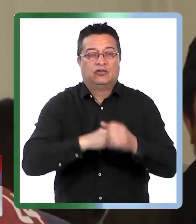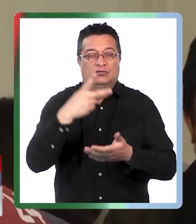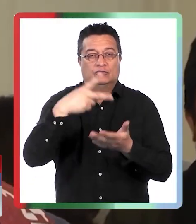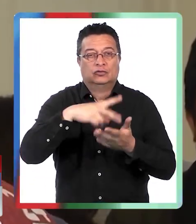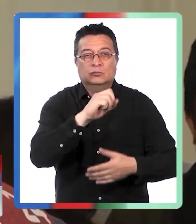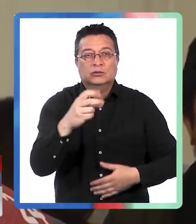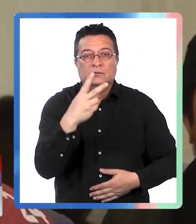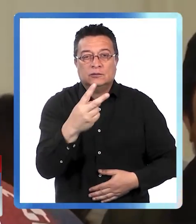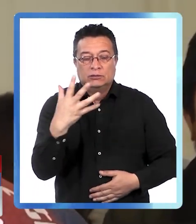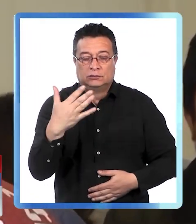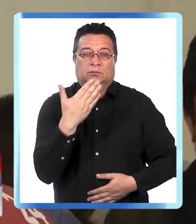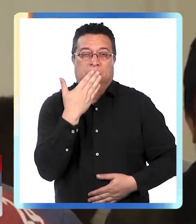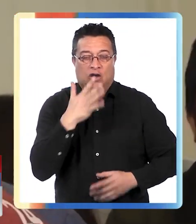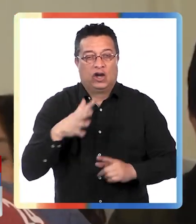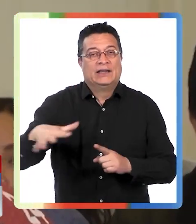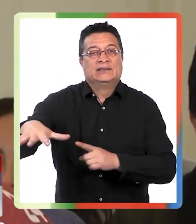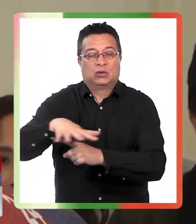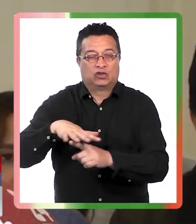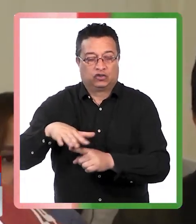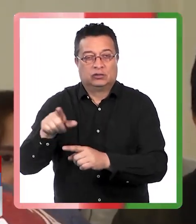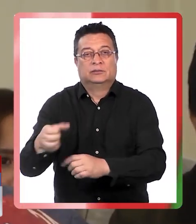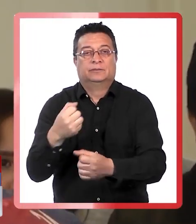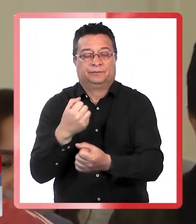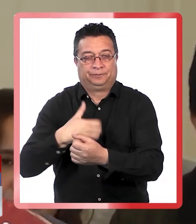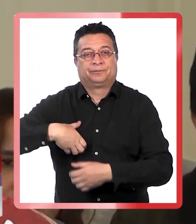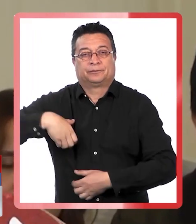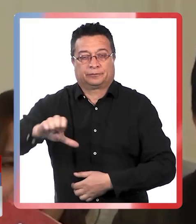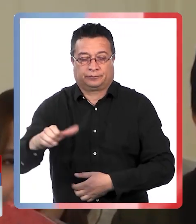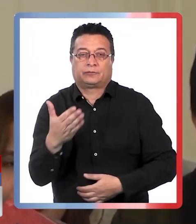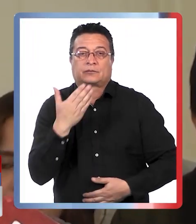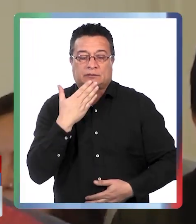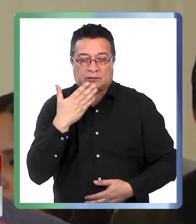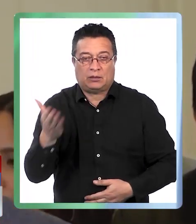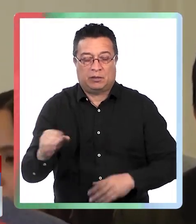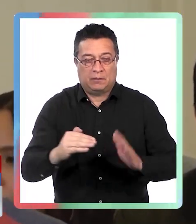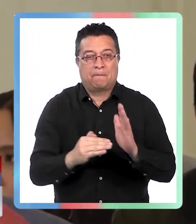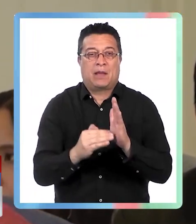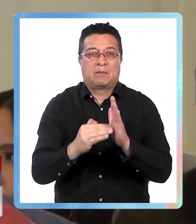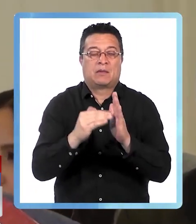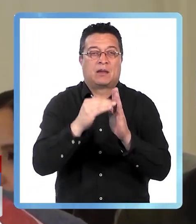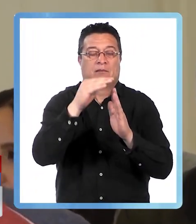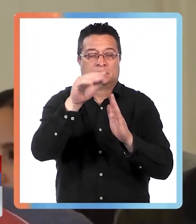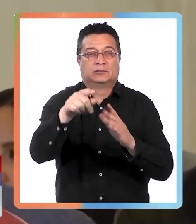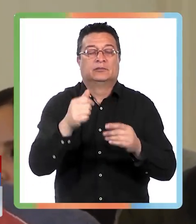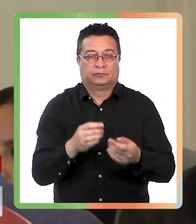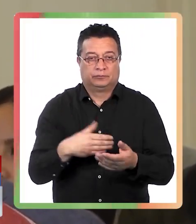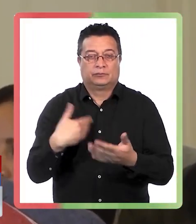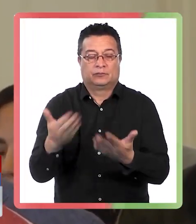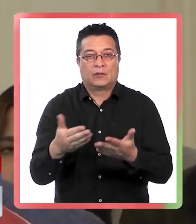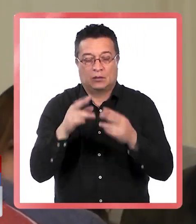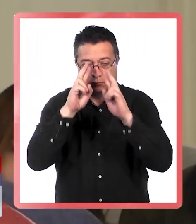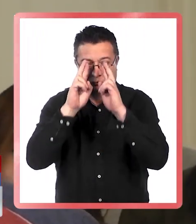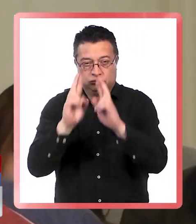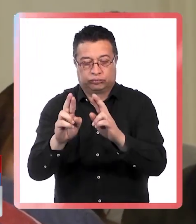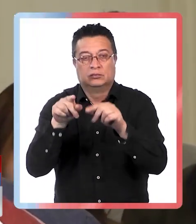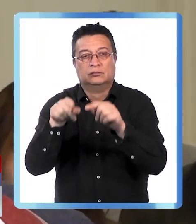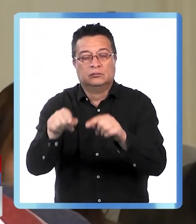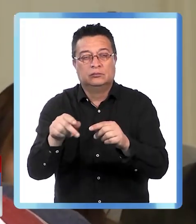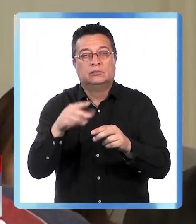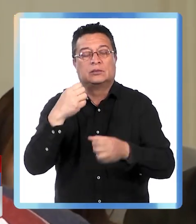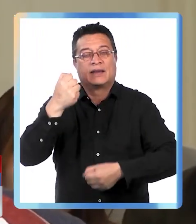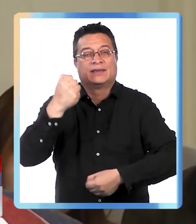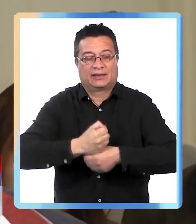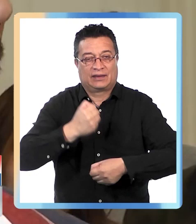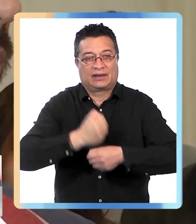año 2025 y en mejores condiciones también para la Policía de Investigaciones por este aumento en la gratificación, también en